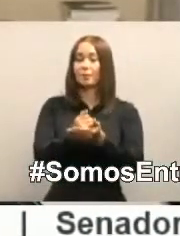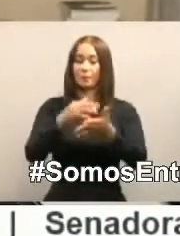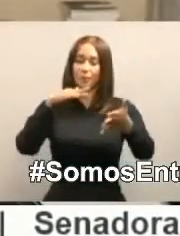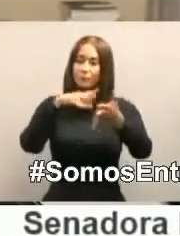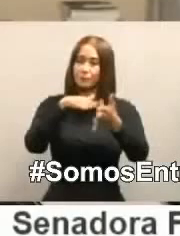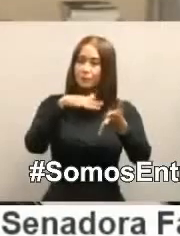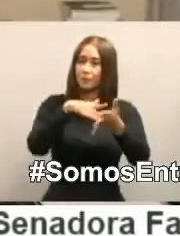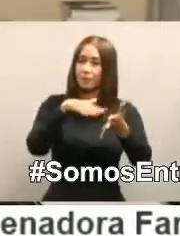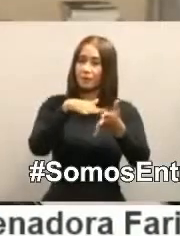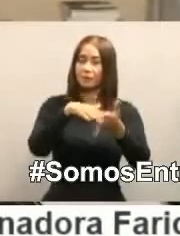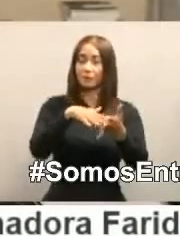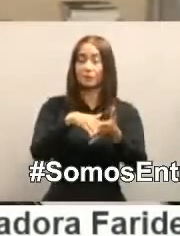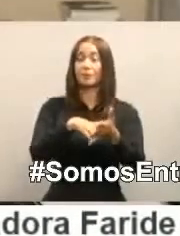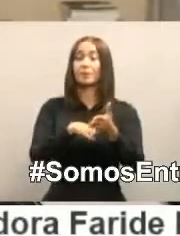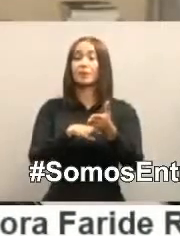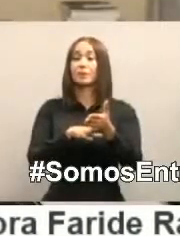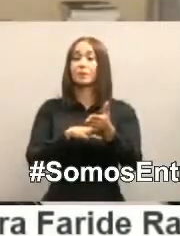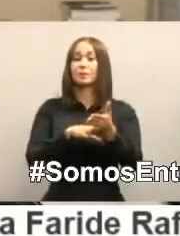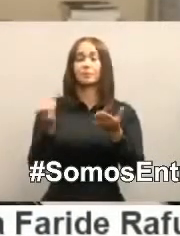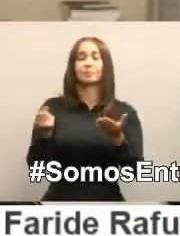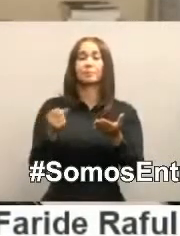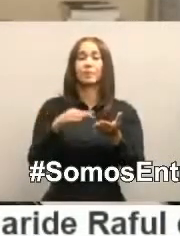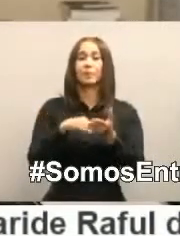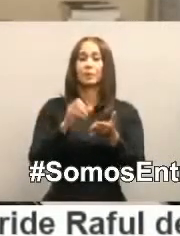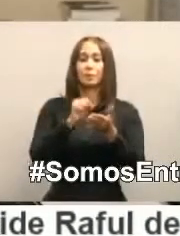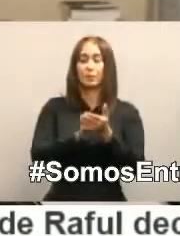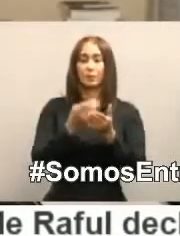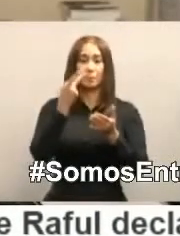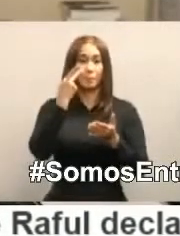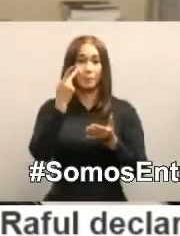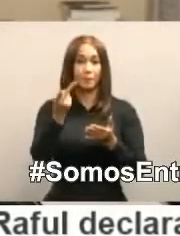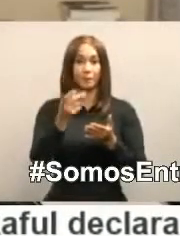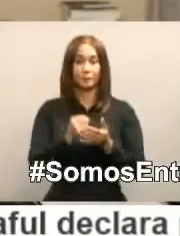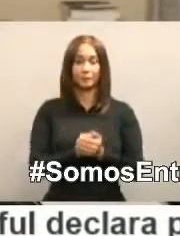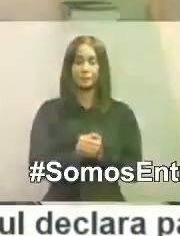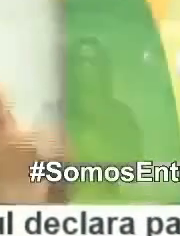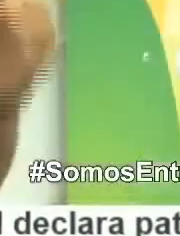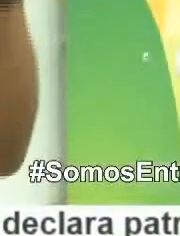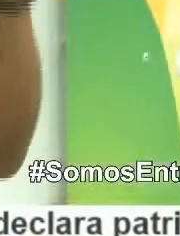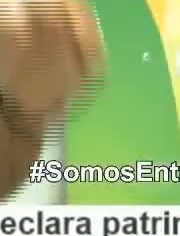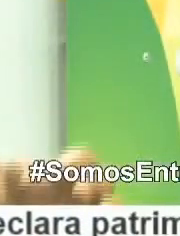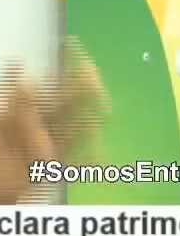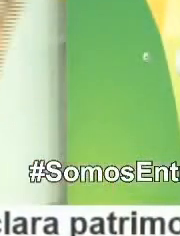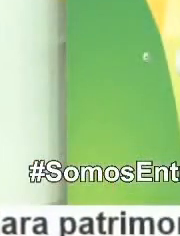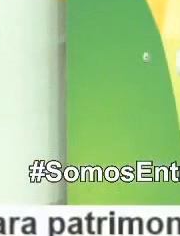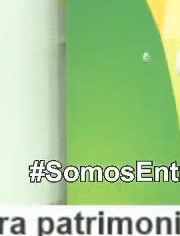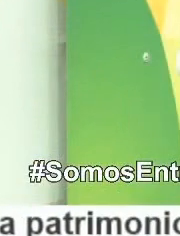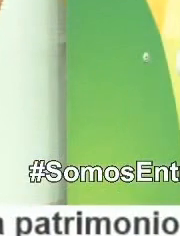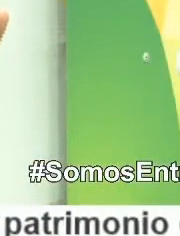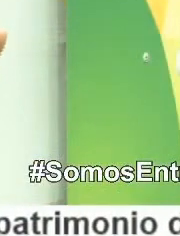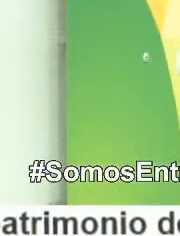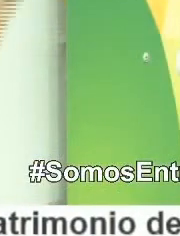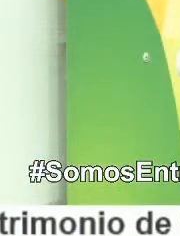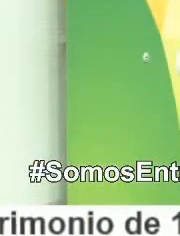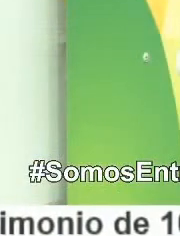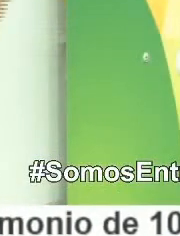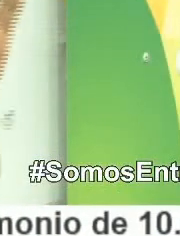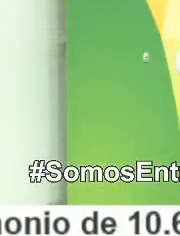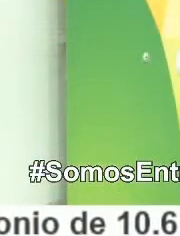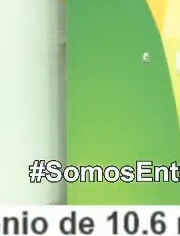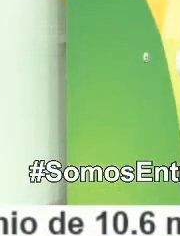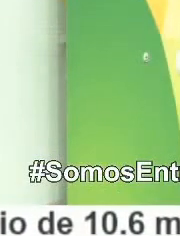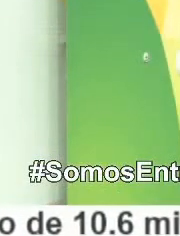importante. Y en los últimos meses veíamos incluso, aunque el presidente tuvo COVID-19, lo veíamos impecable en cuanto a imagen, a él